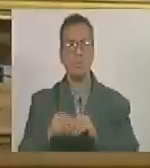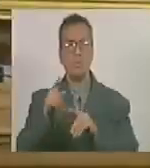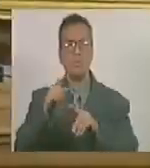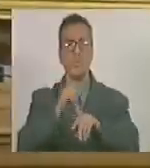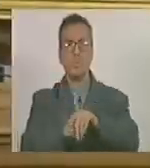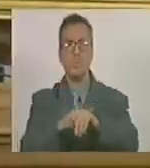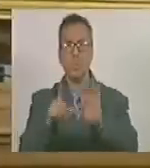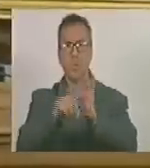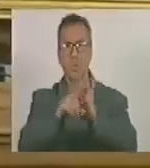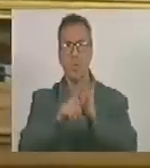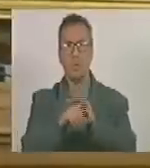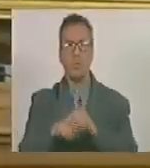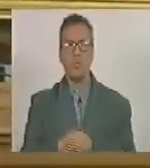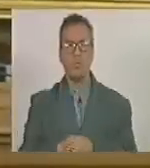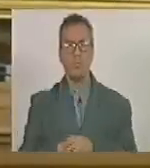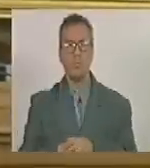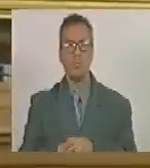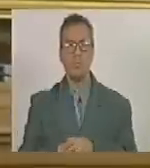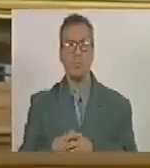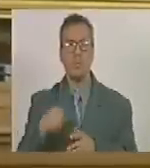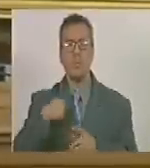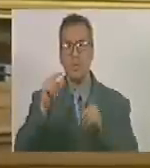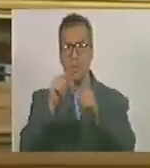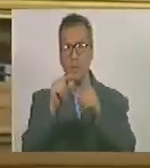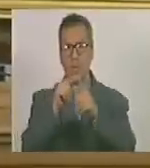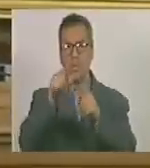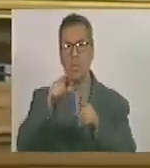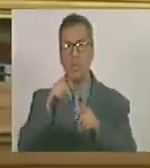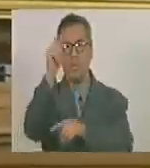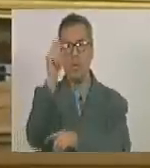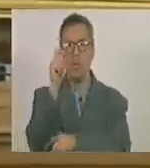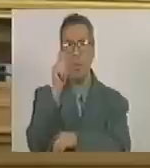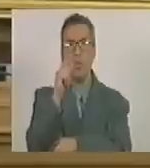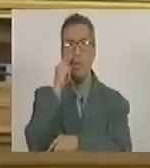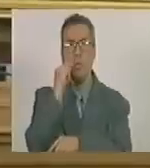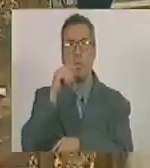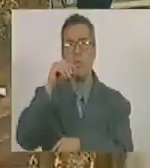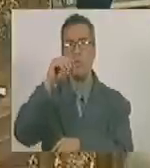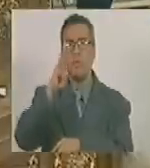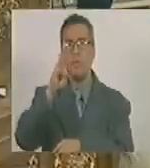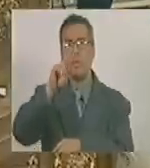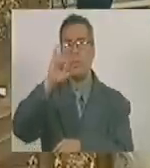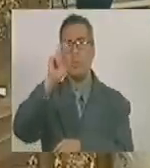citada ley. Dejo en el derecho de palabra al diputado Bruno Galo.